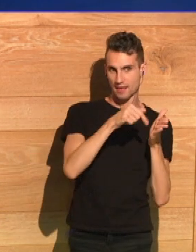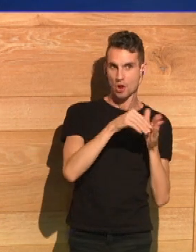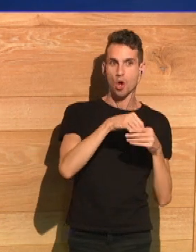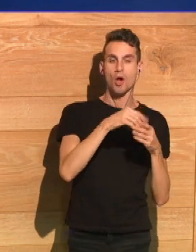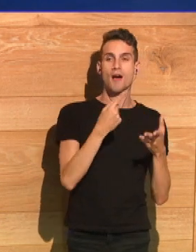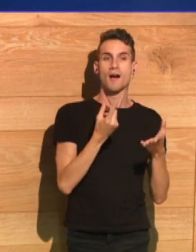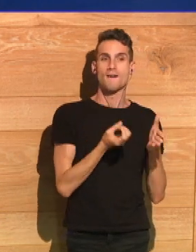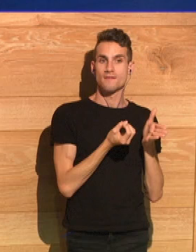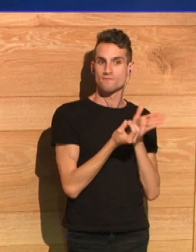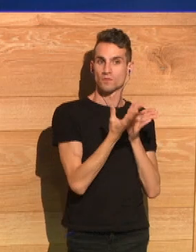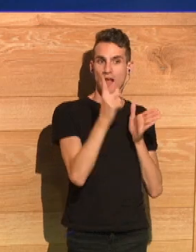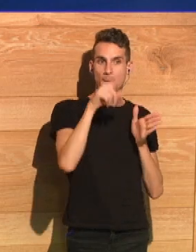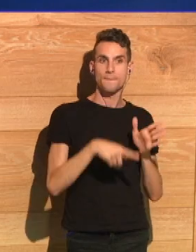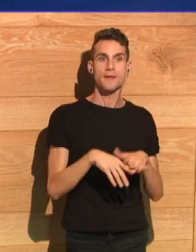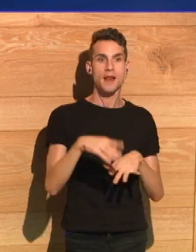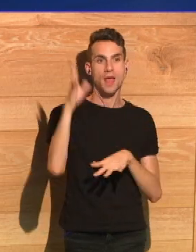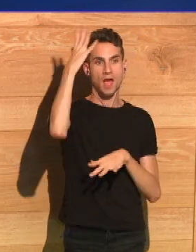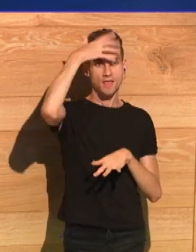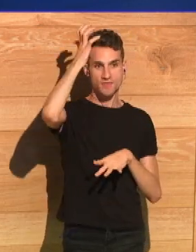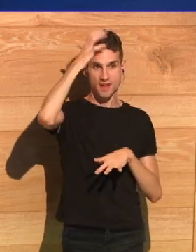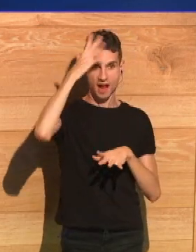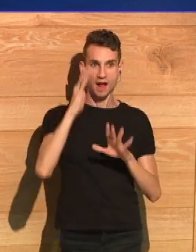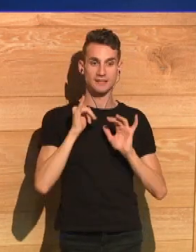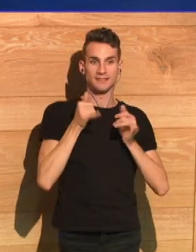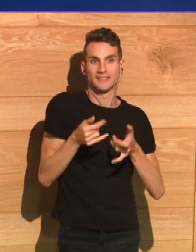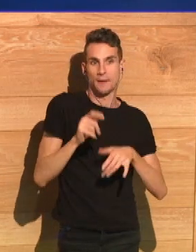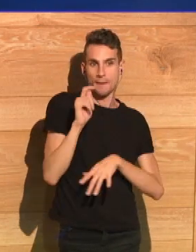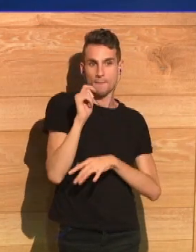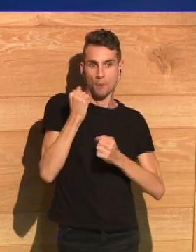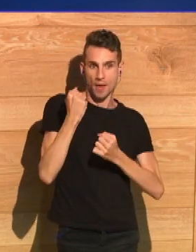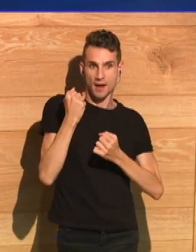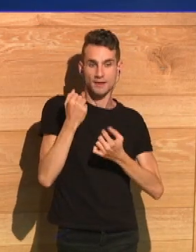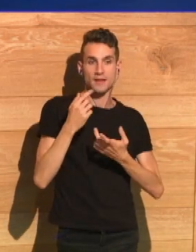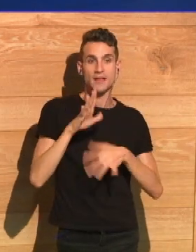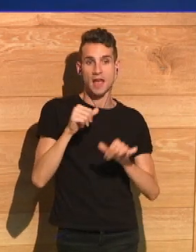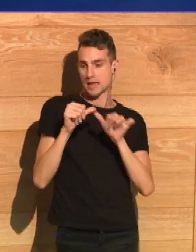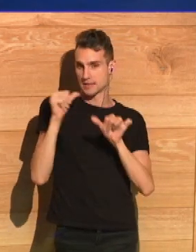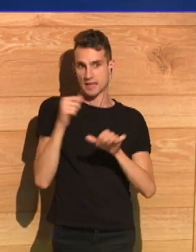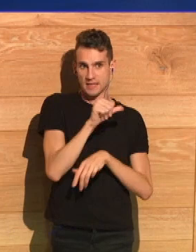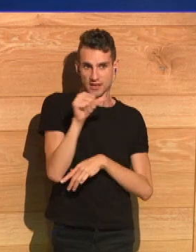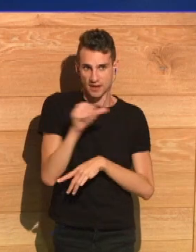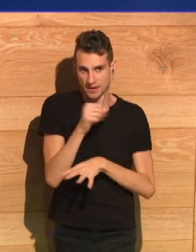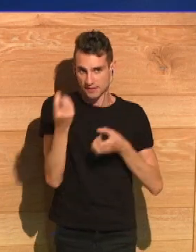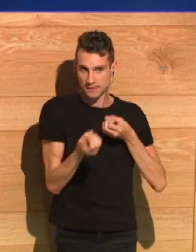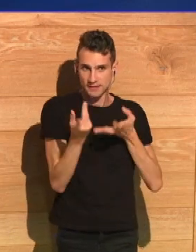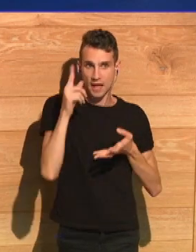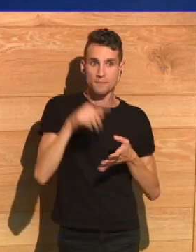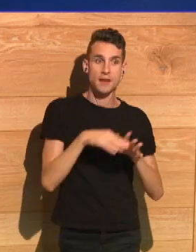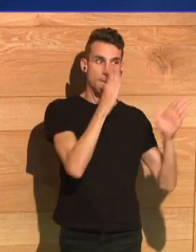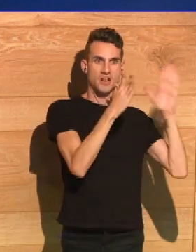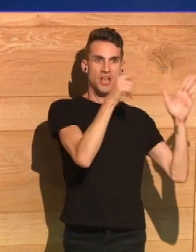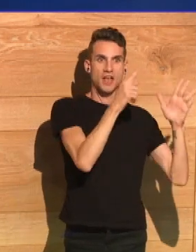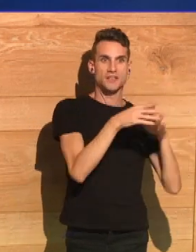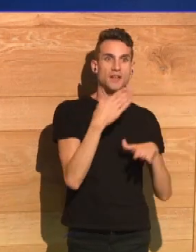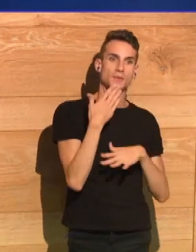De la llegada de Trump también al poder y de cómo, lo has contado también en estas semanas, cómo este periodo también ha distraído